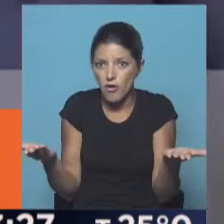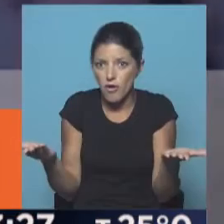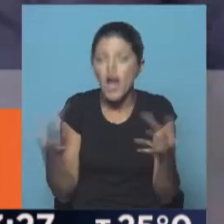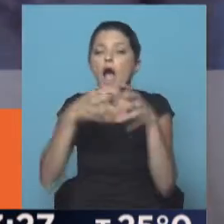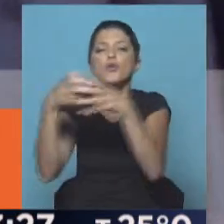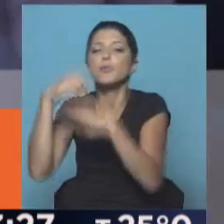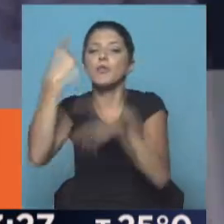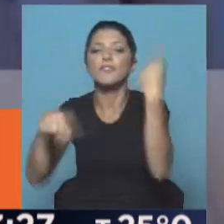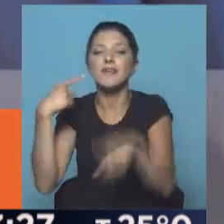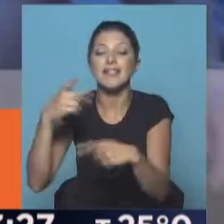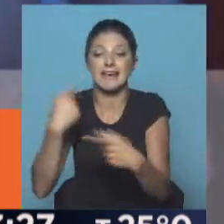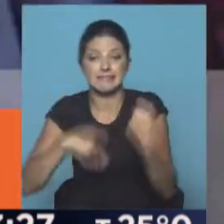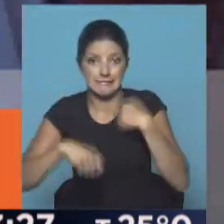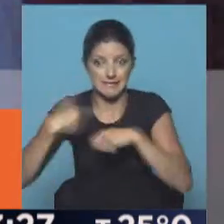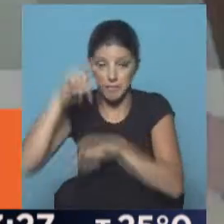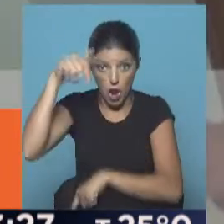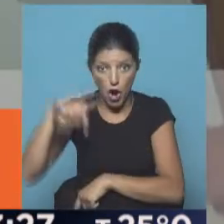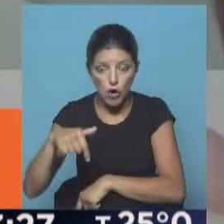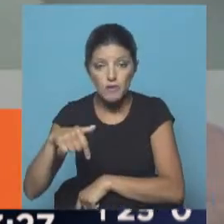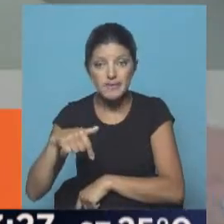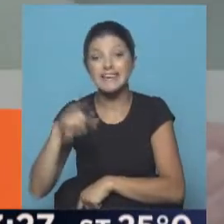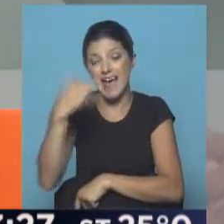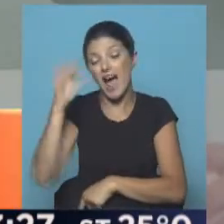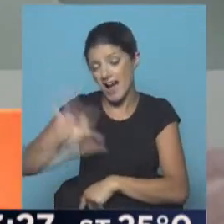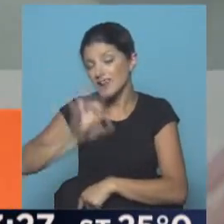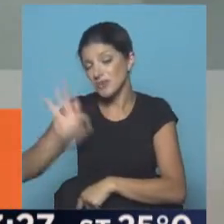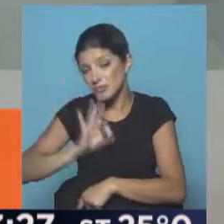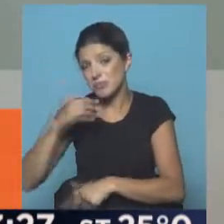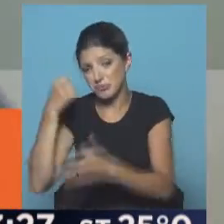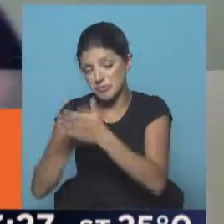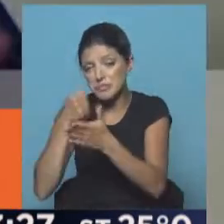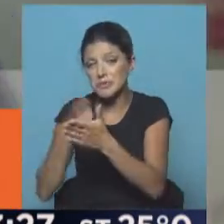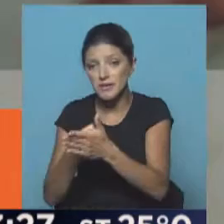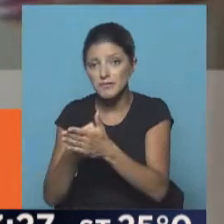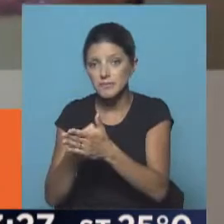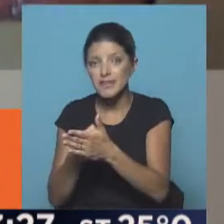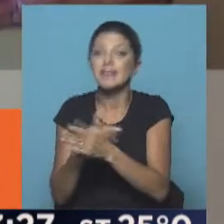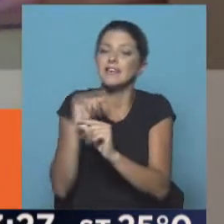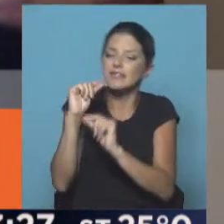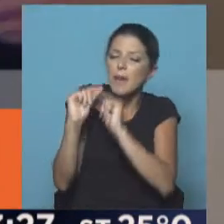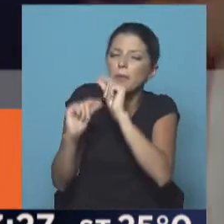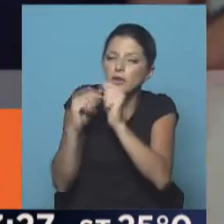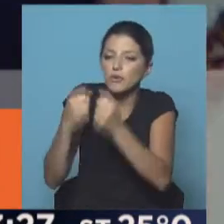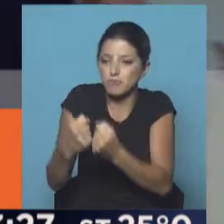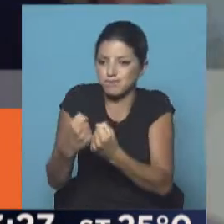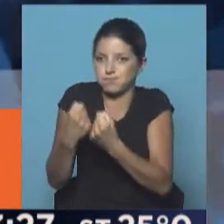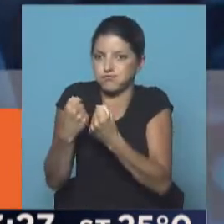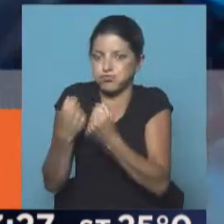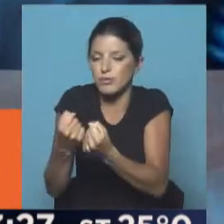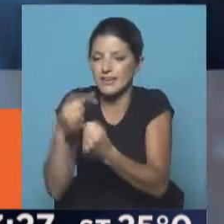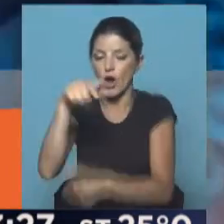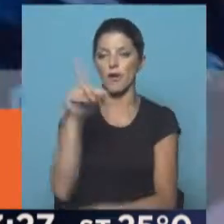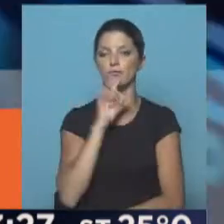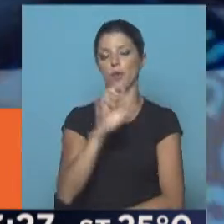colectivos que son frágiles y que han sido frágiles y que comenzaban a encontrar un lugar de dignidad en el